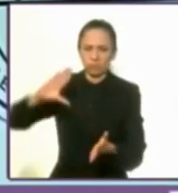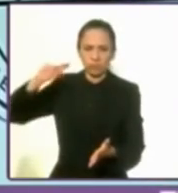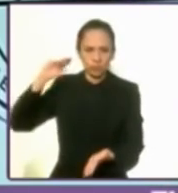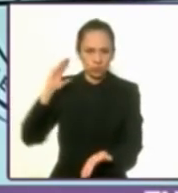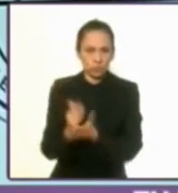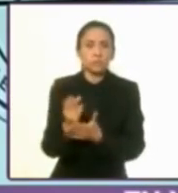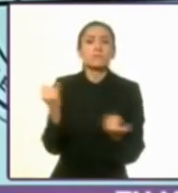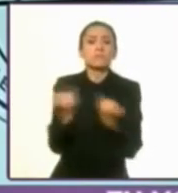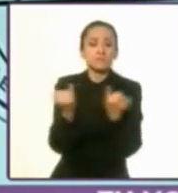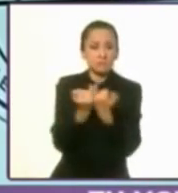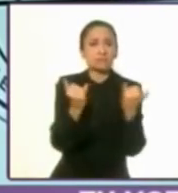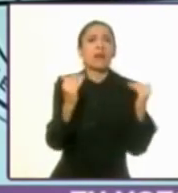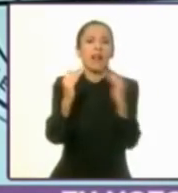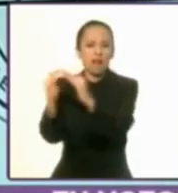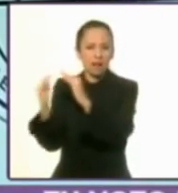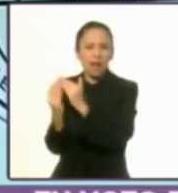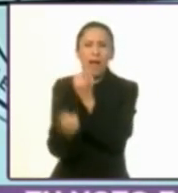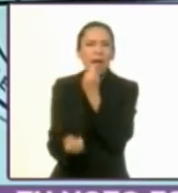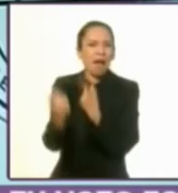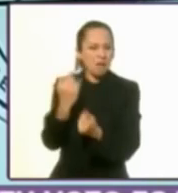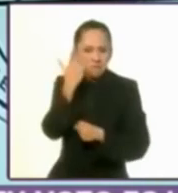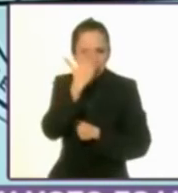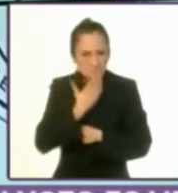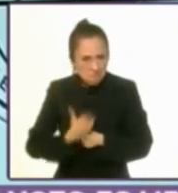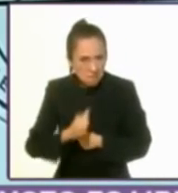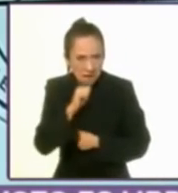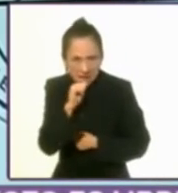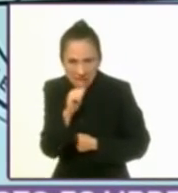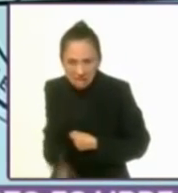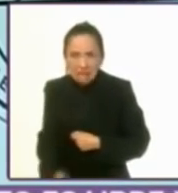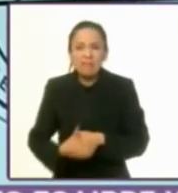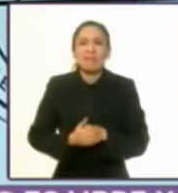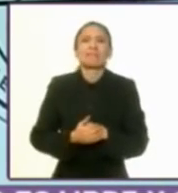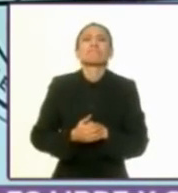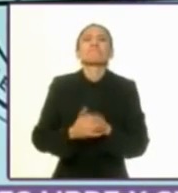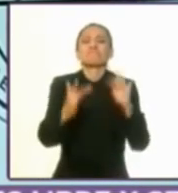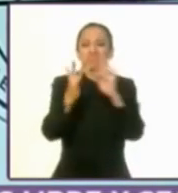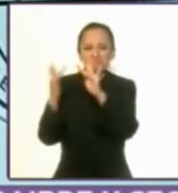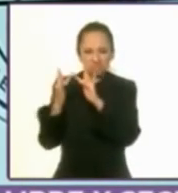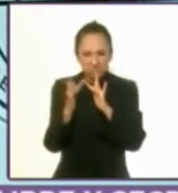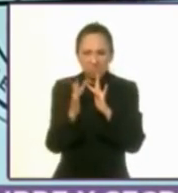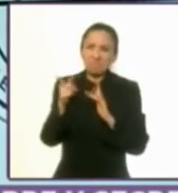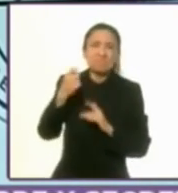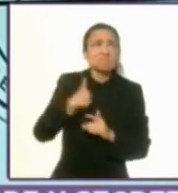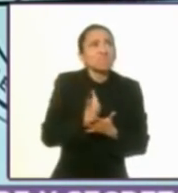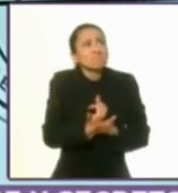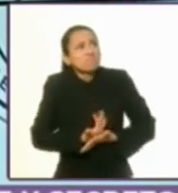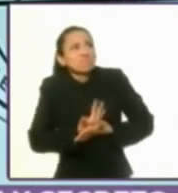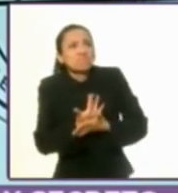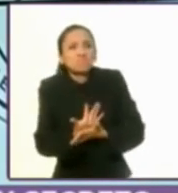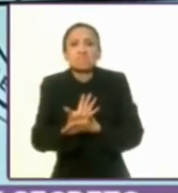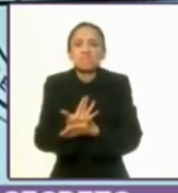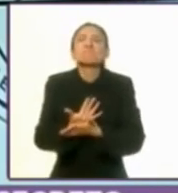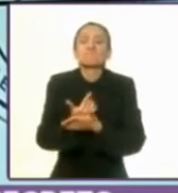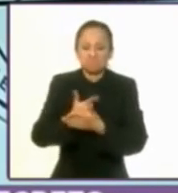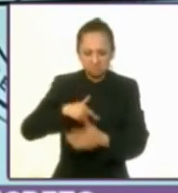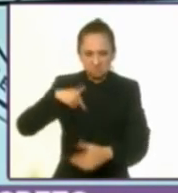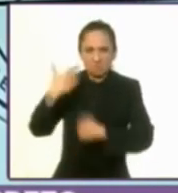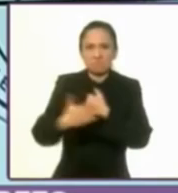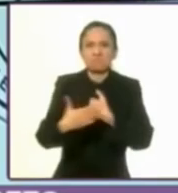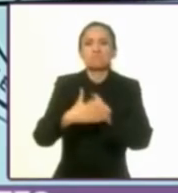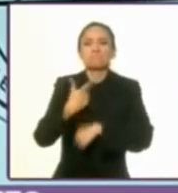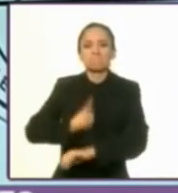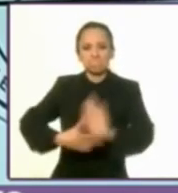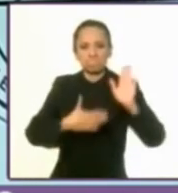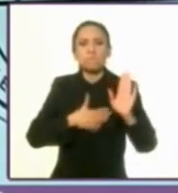conexión a la red o que están viviendo en el tandeo que les voy a instalar un mecanismo de